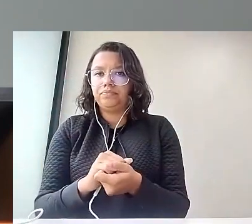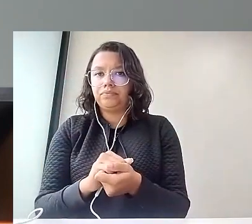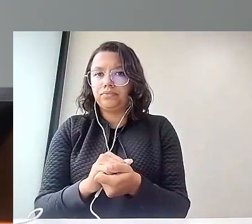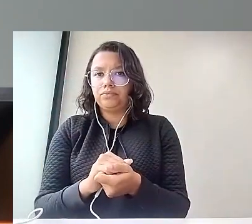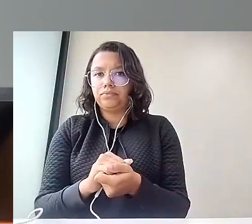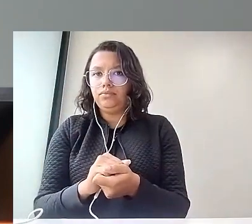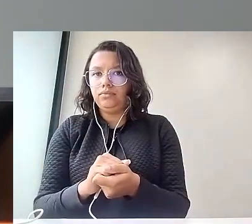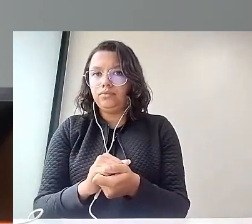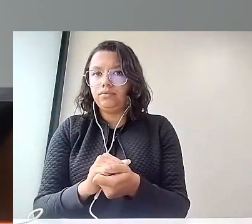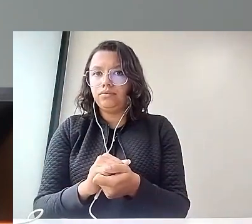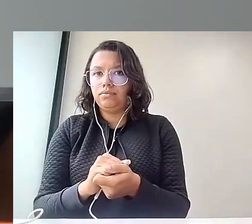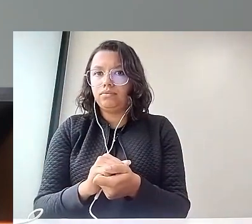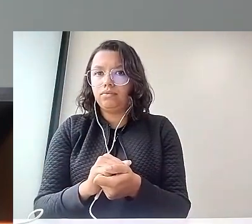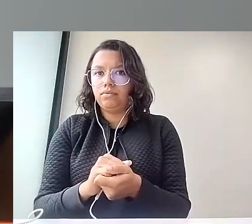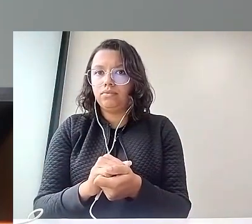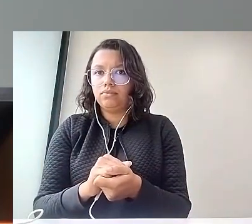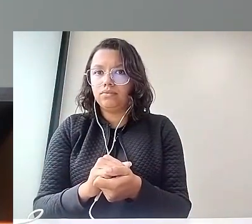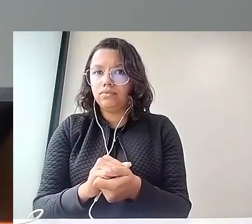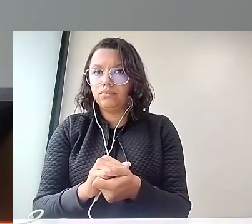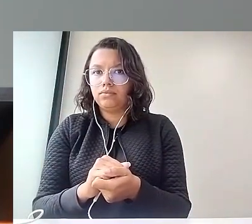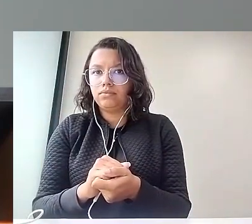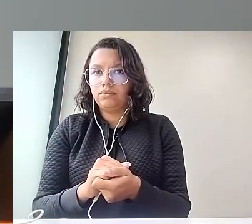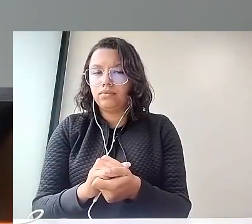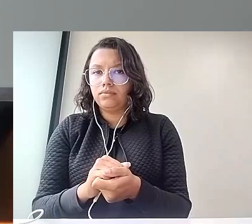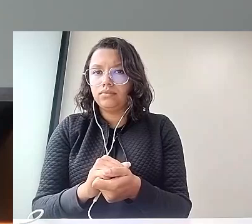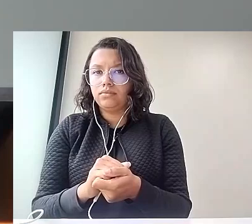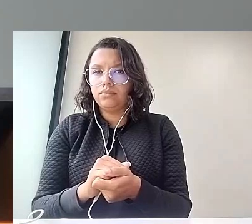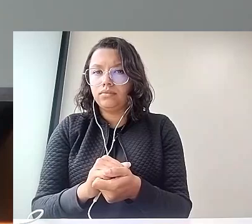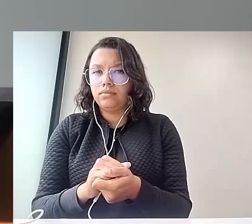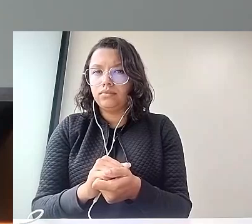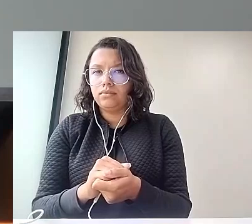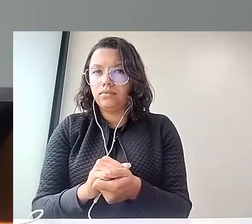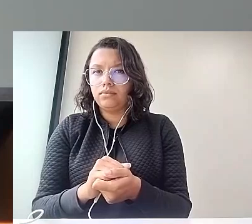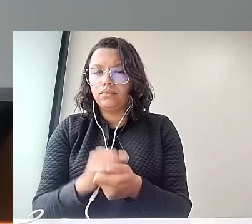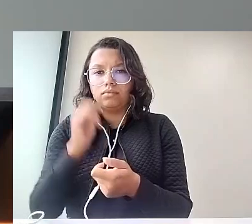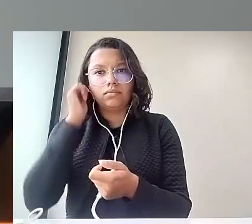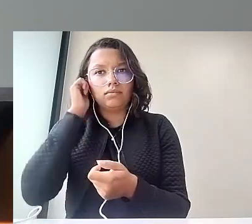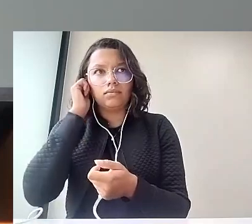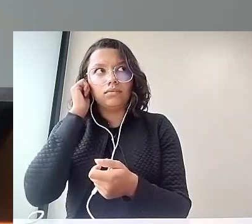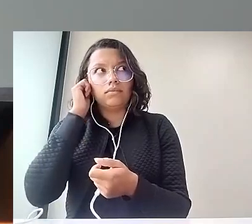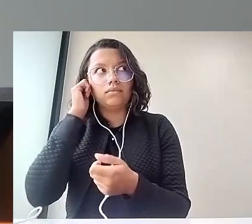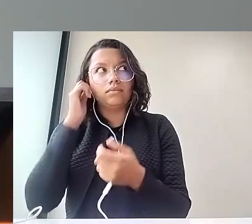argumento dominante bajo la revolución es que